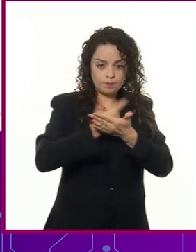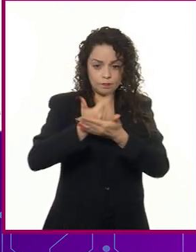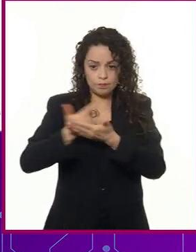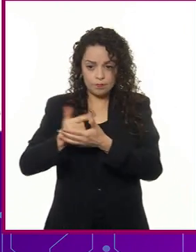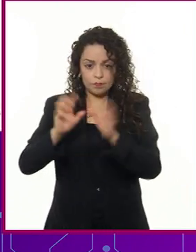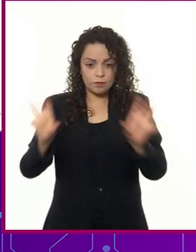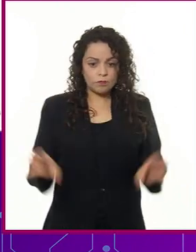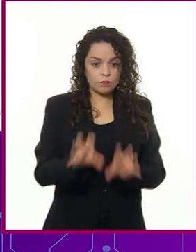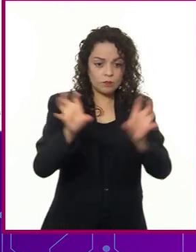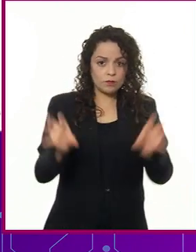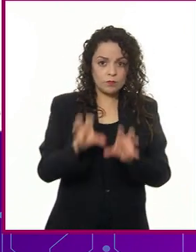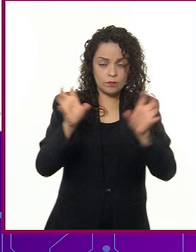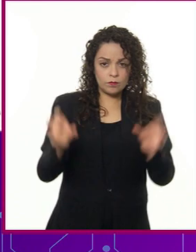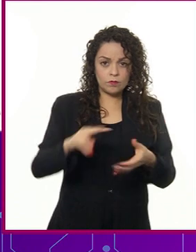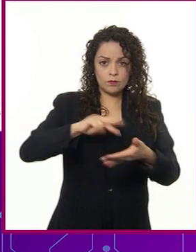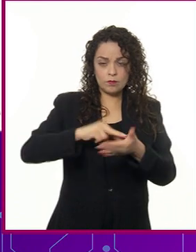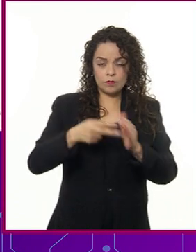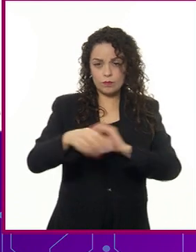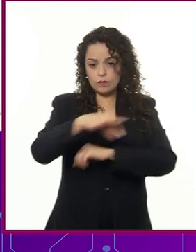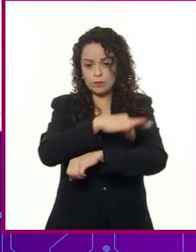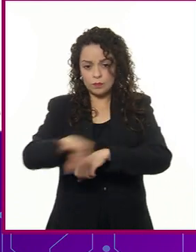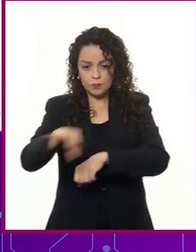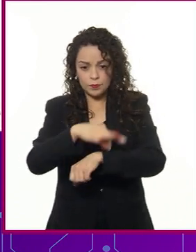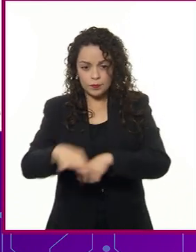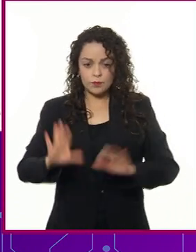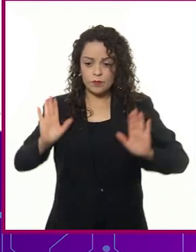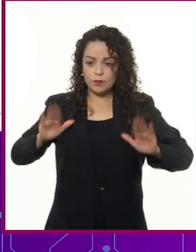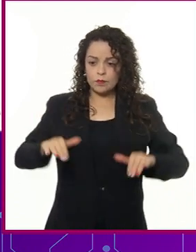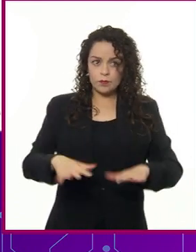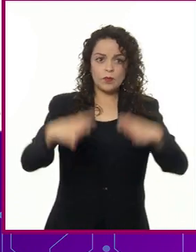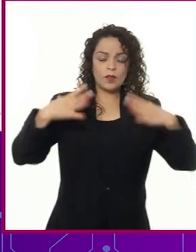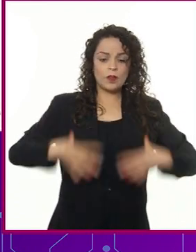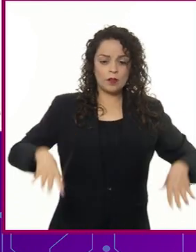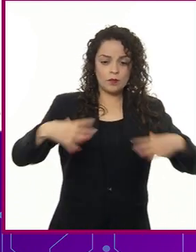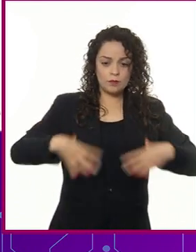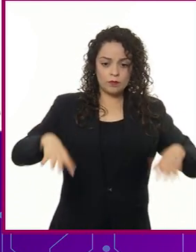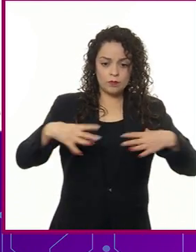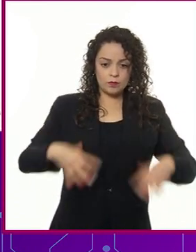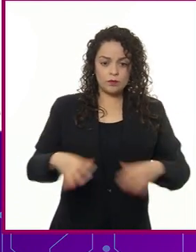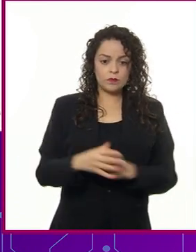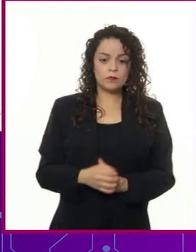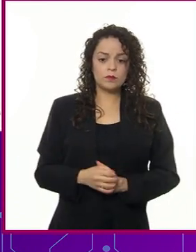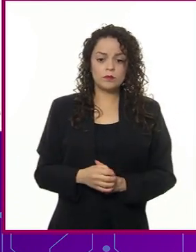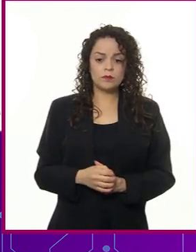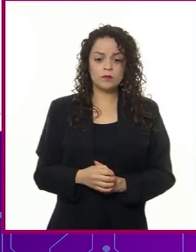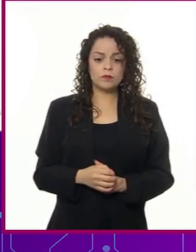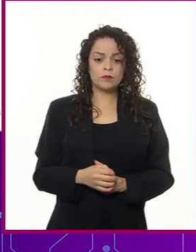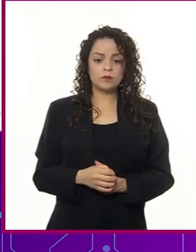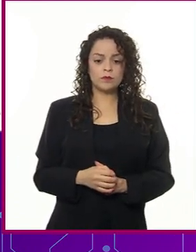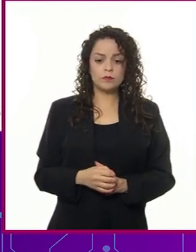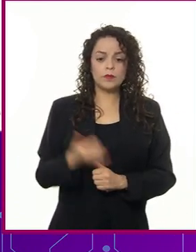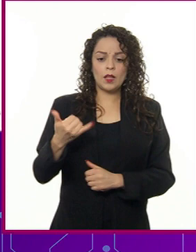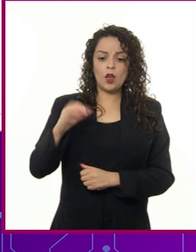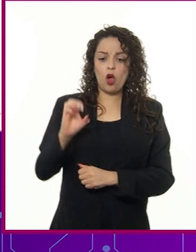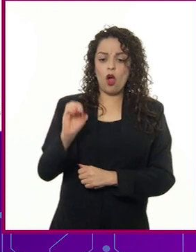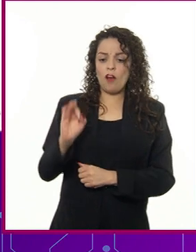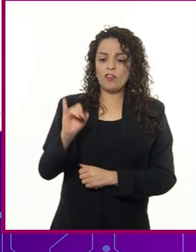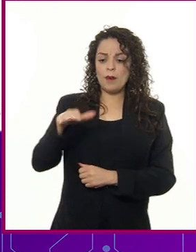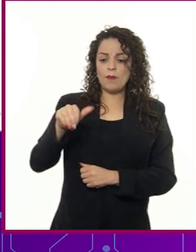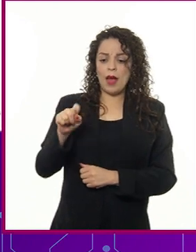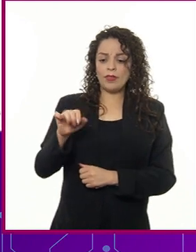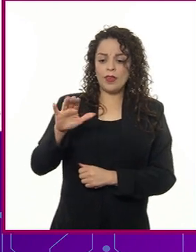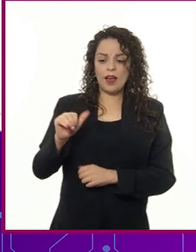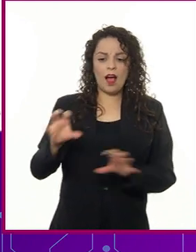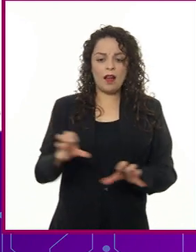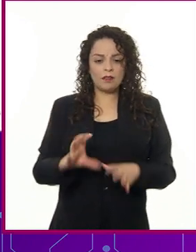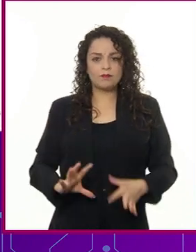informática, diseño industrial, confección del vestido e industria textil y ofimática. El propósito, que nos